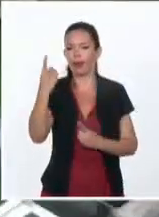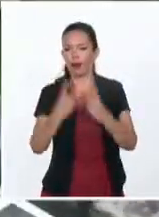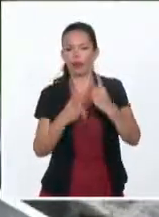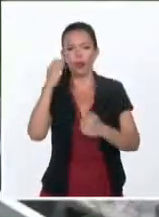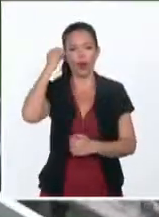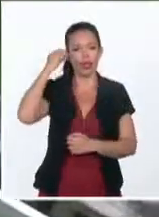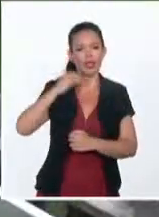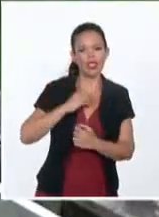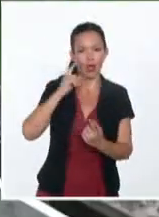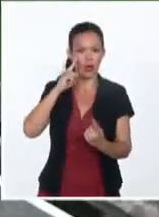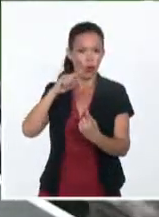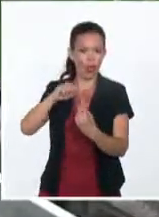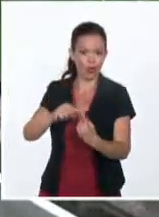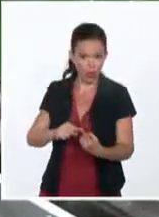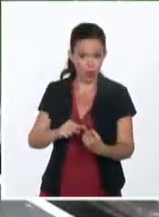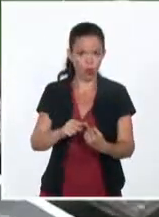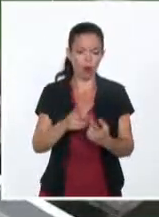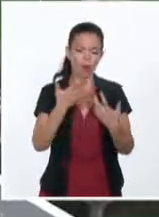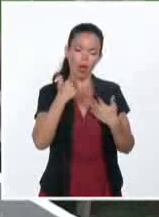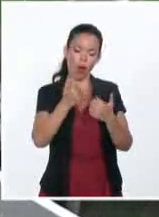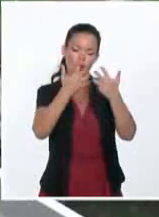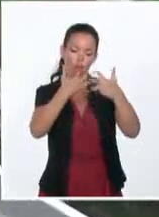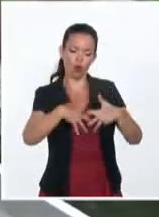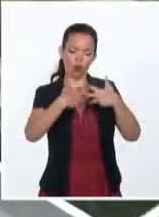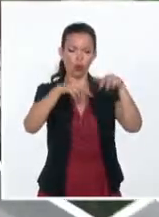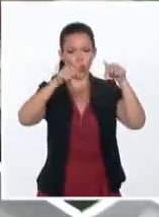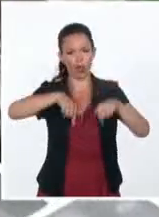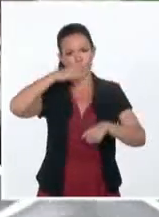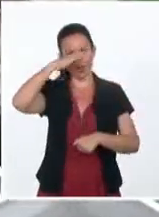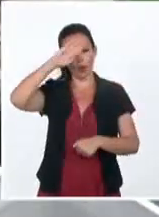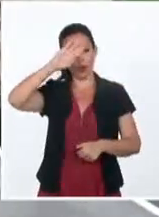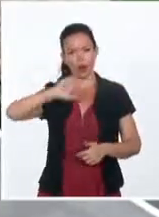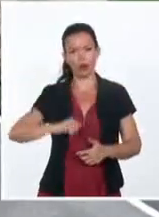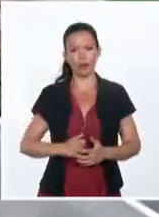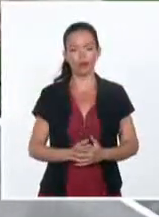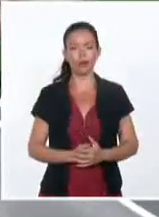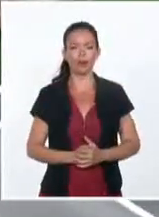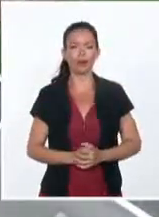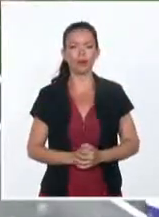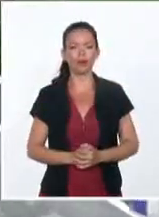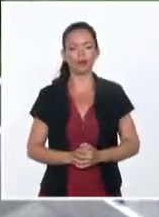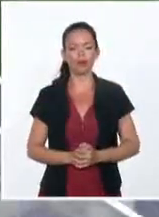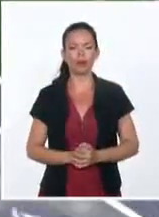en la sustitución de importaciones. El camarero fue José Antonio Armas y Alexey Maguintos León, Sistema Informativo.